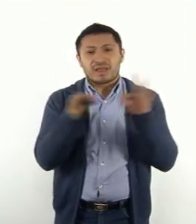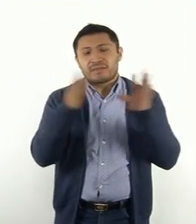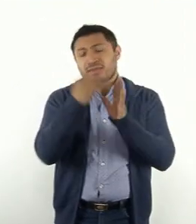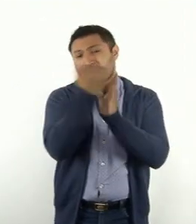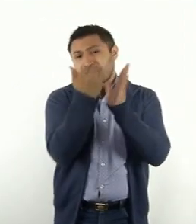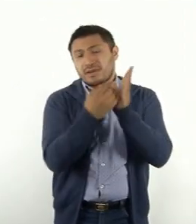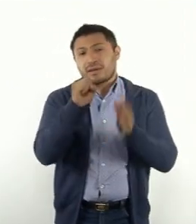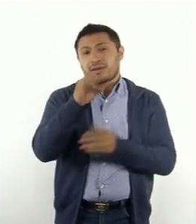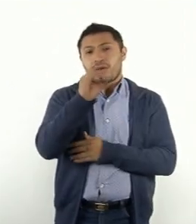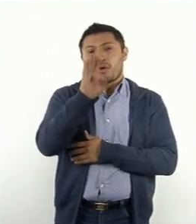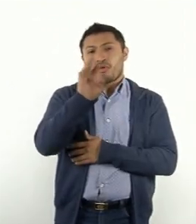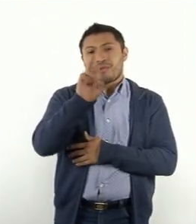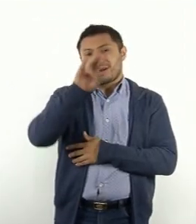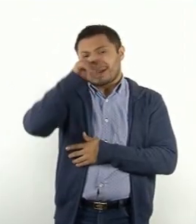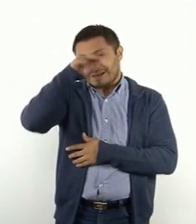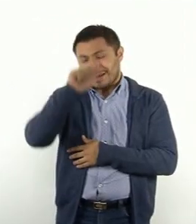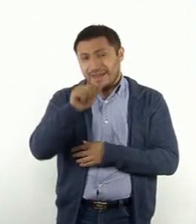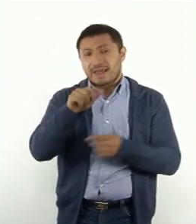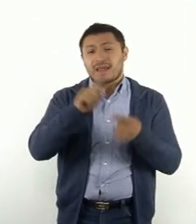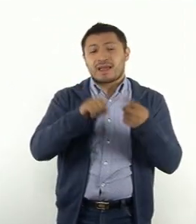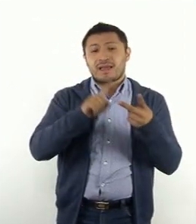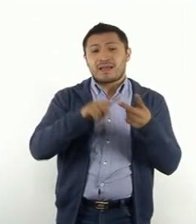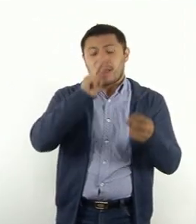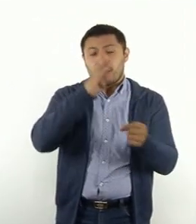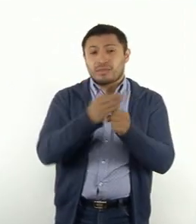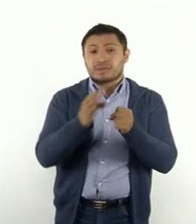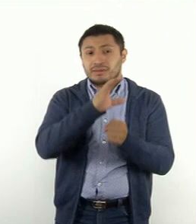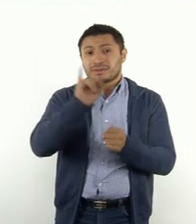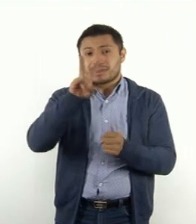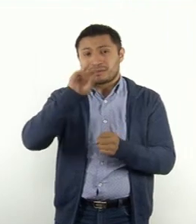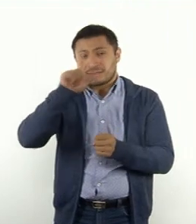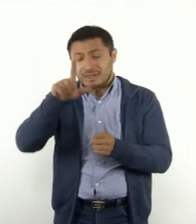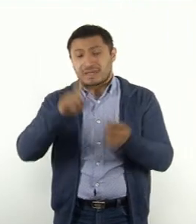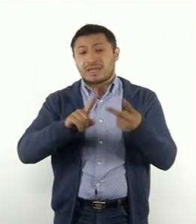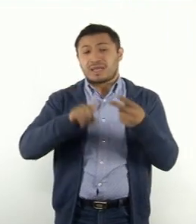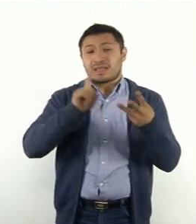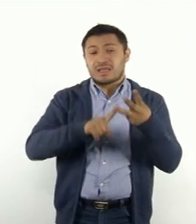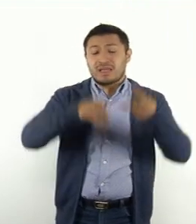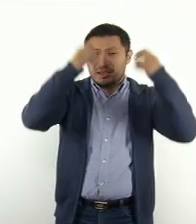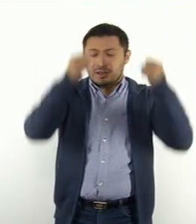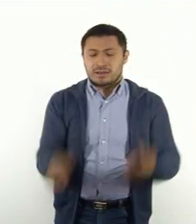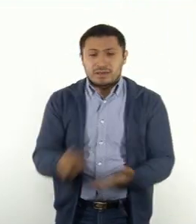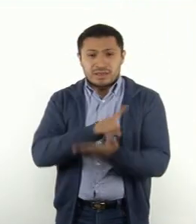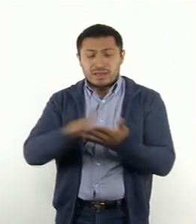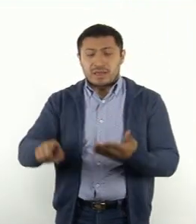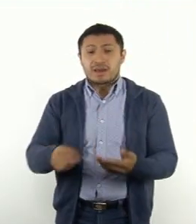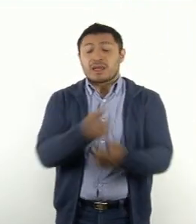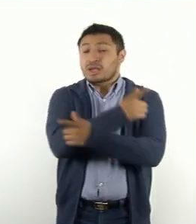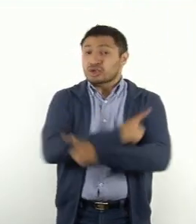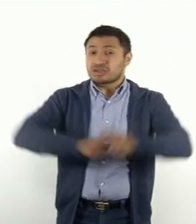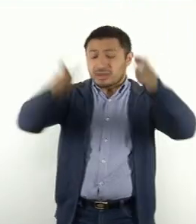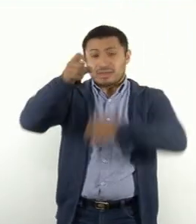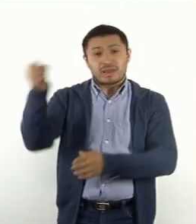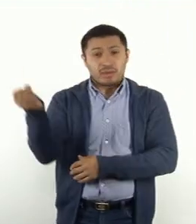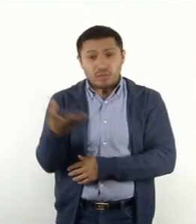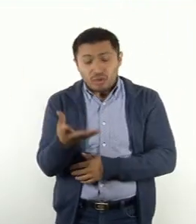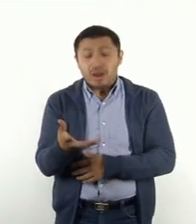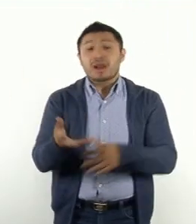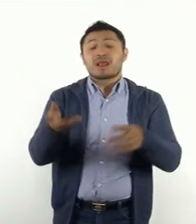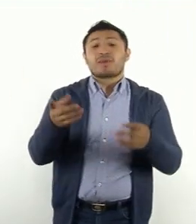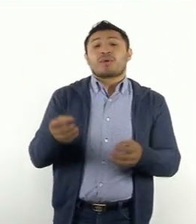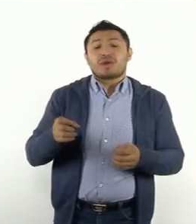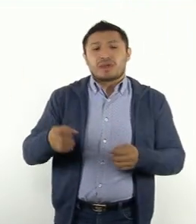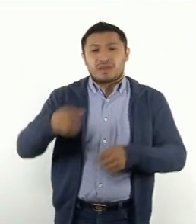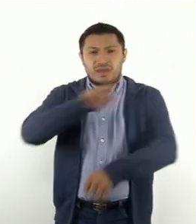popular, la responsabilidad civil, la garantía de los derechos, la libertad y el pluralismo y la dispersión